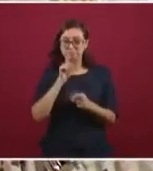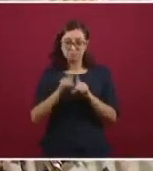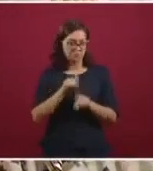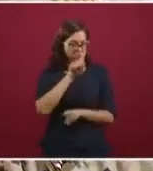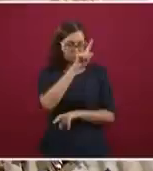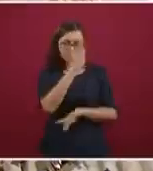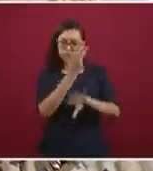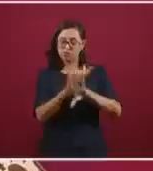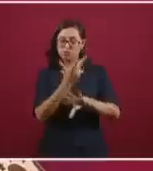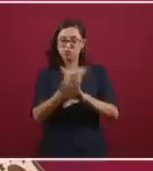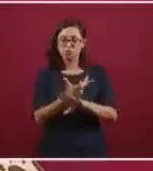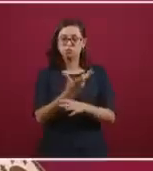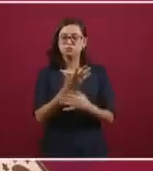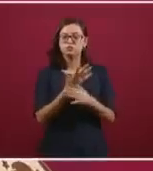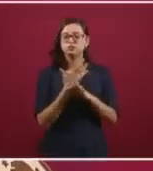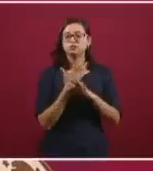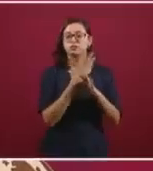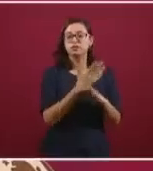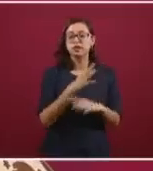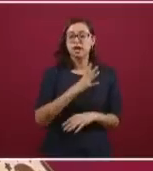agencia, a